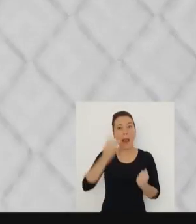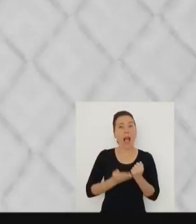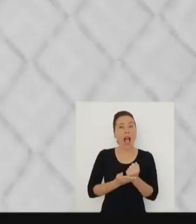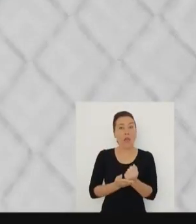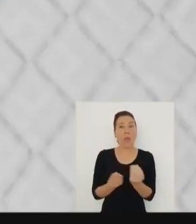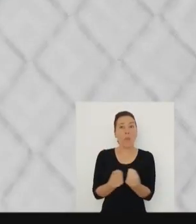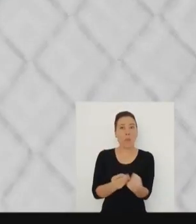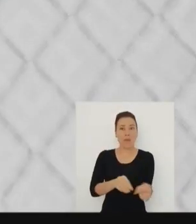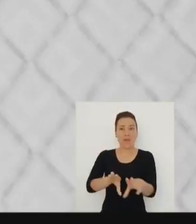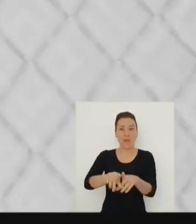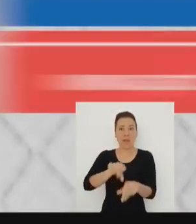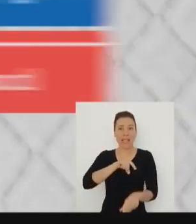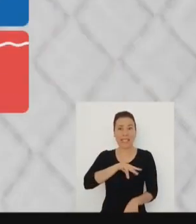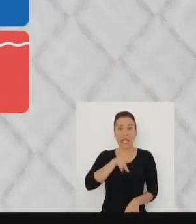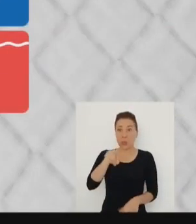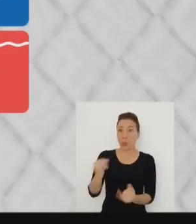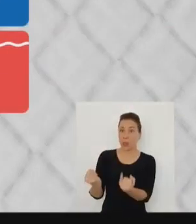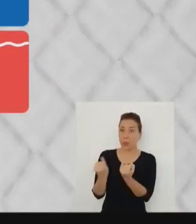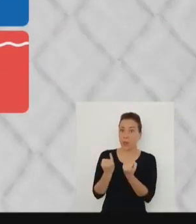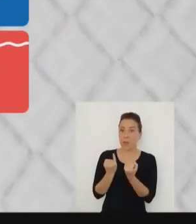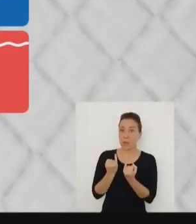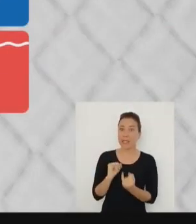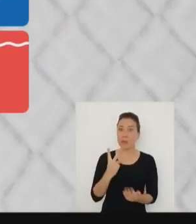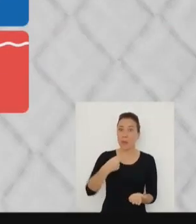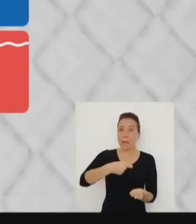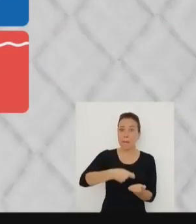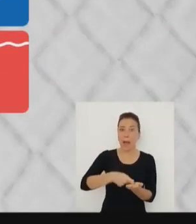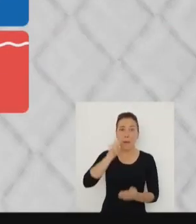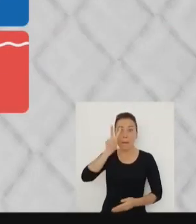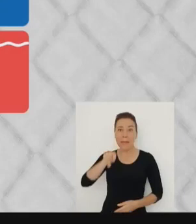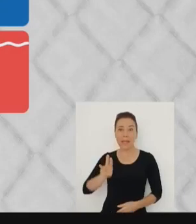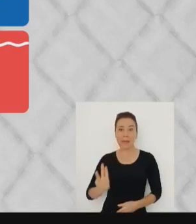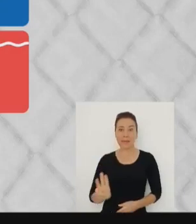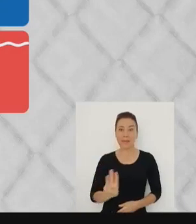más a muchas familias chilenas. Infórmate sobre el segundo pago en